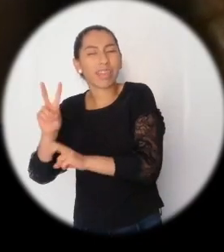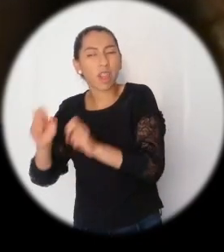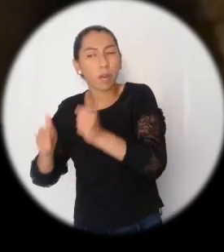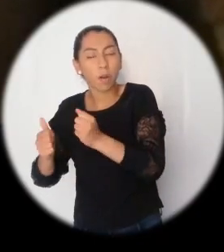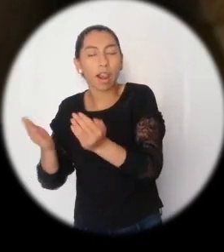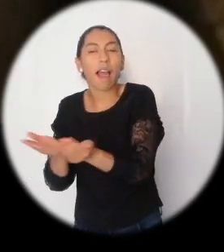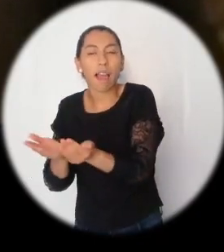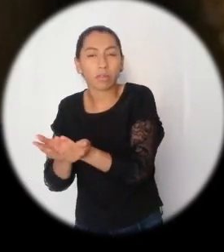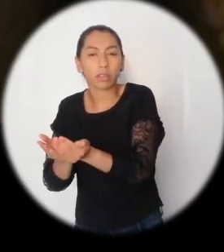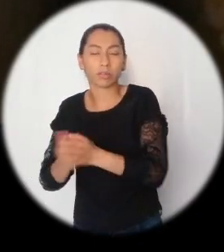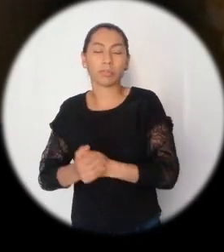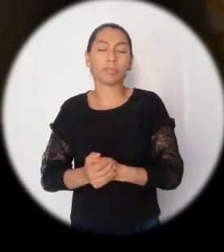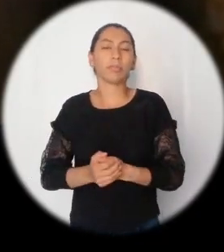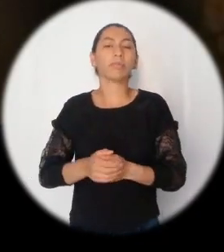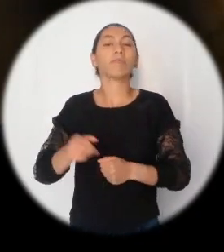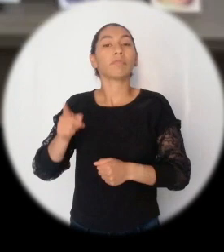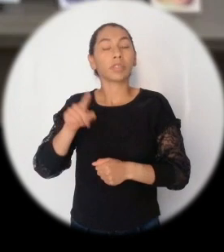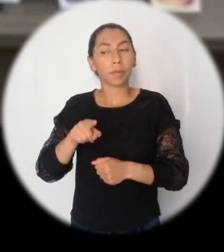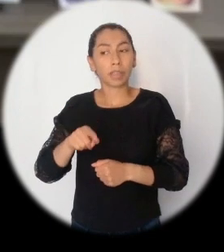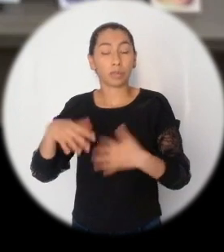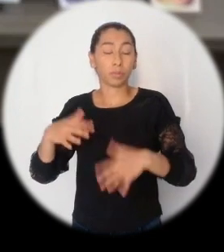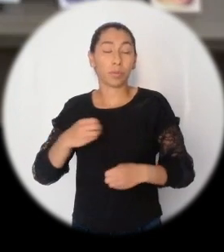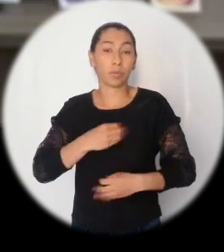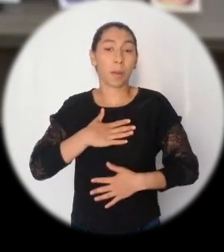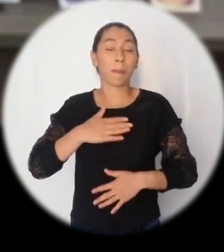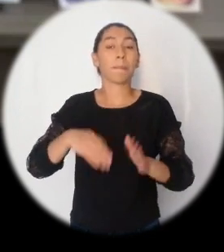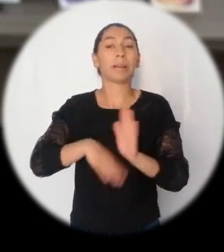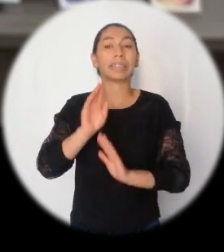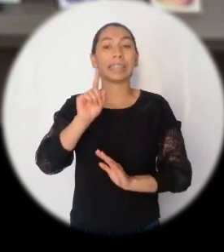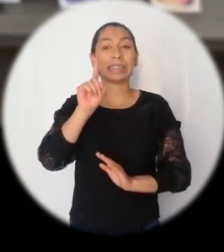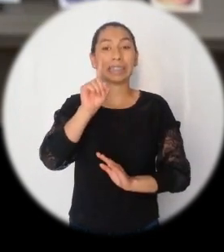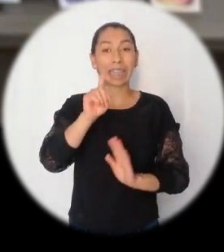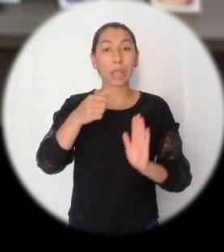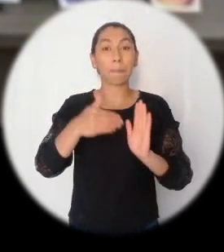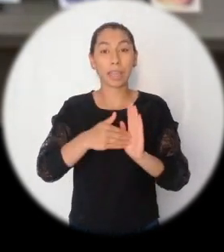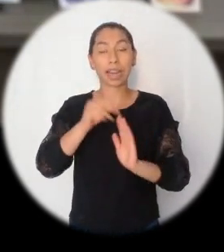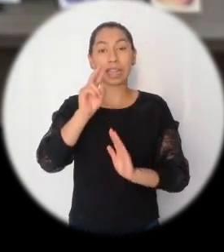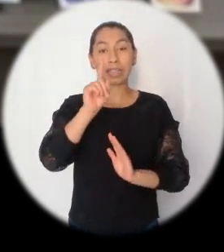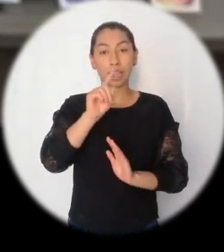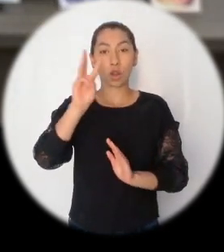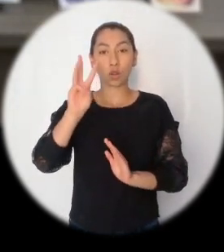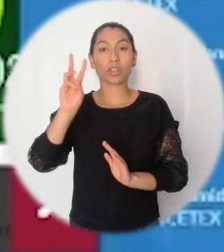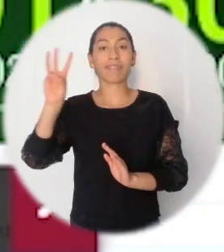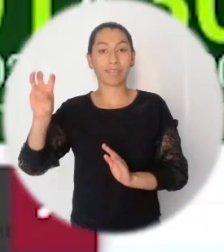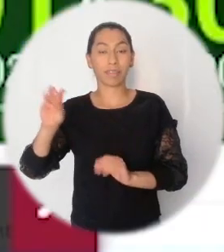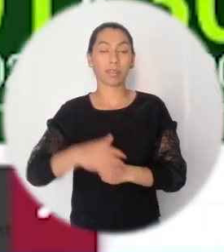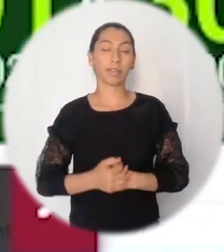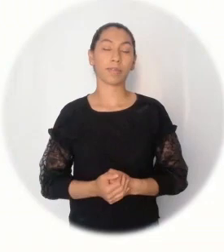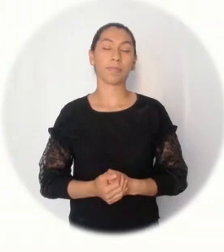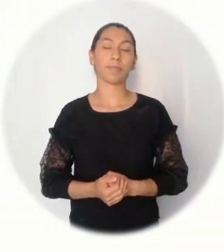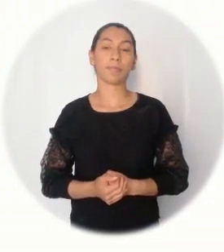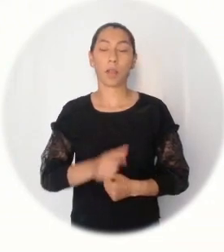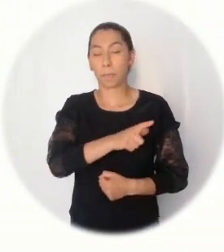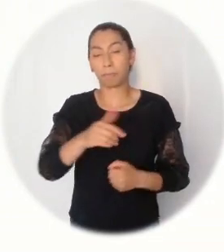en los temas de educación superior. Allí se han beneficiado 6.183 personas de este fondo.